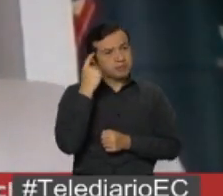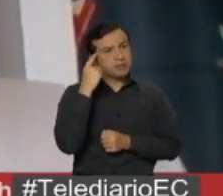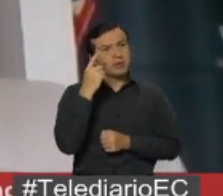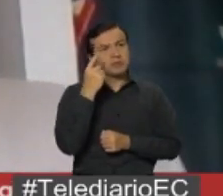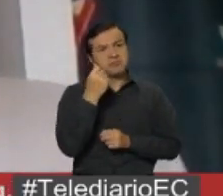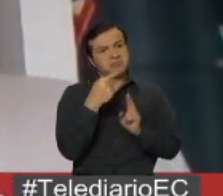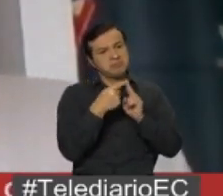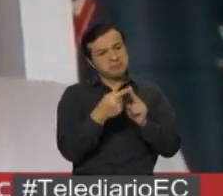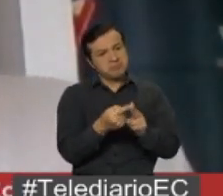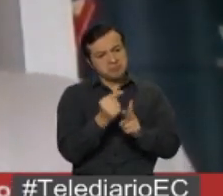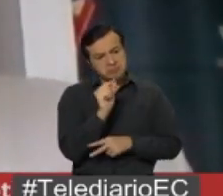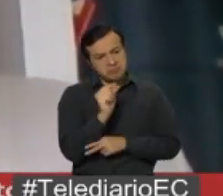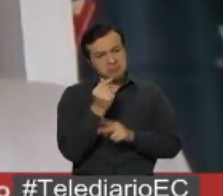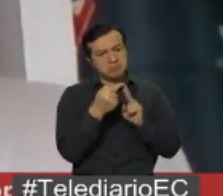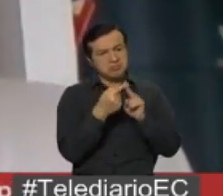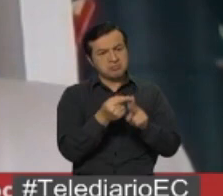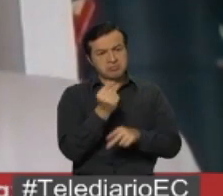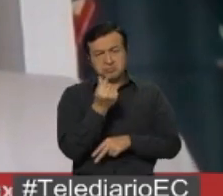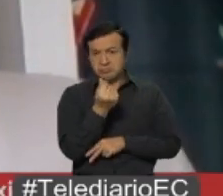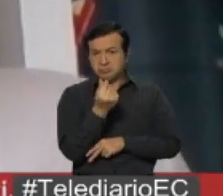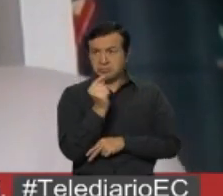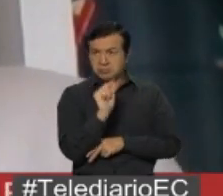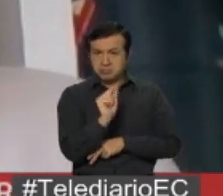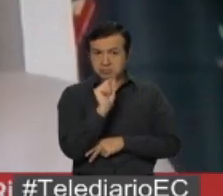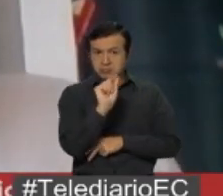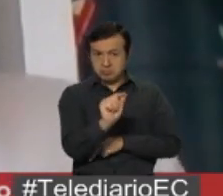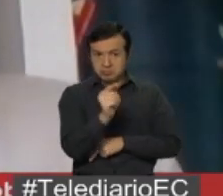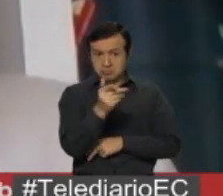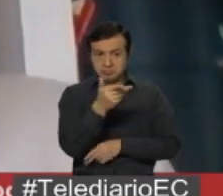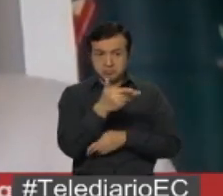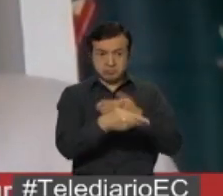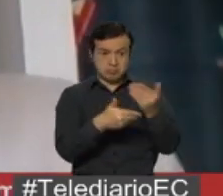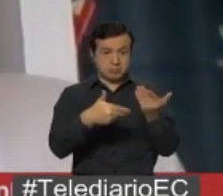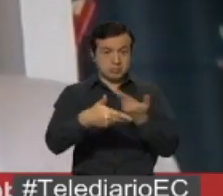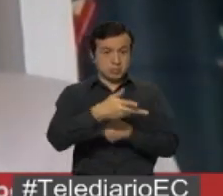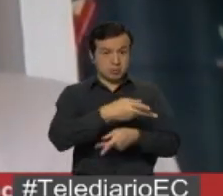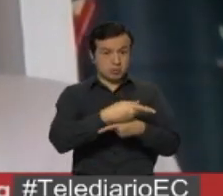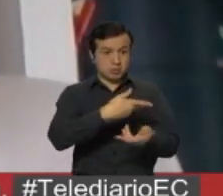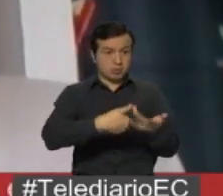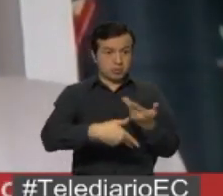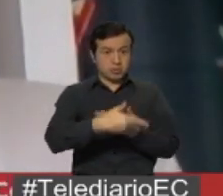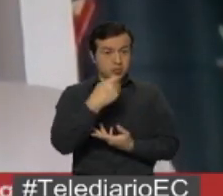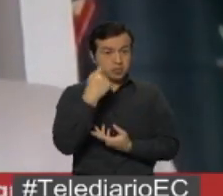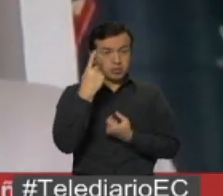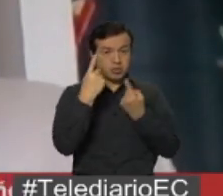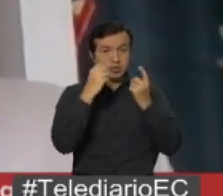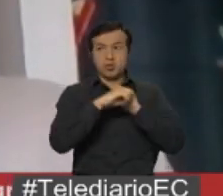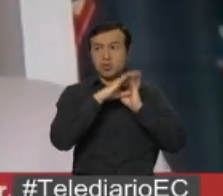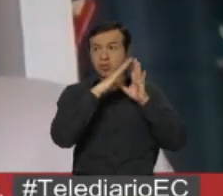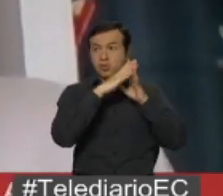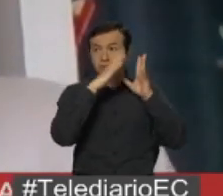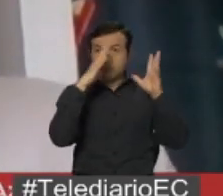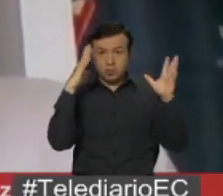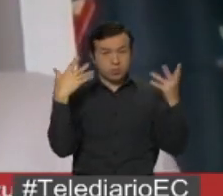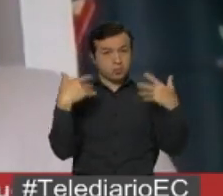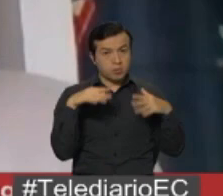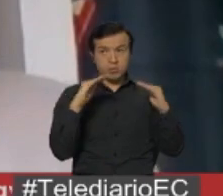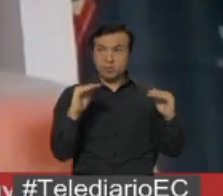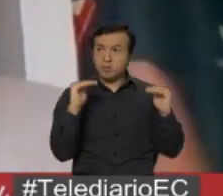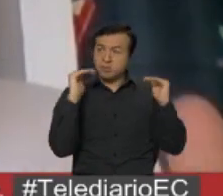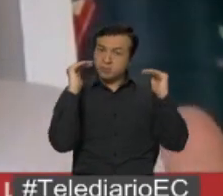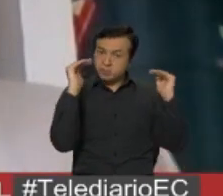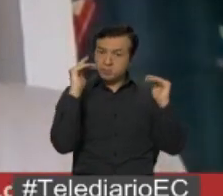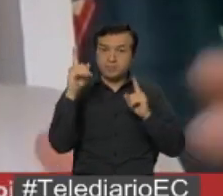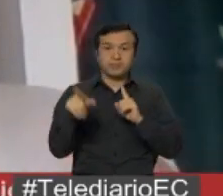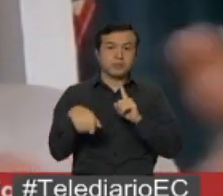microcrédito como un generador natural de procesos productivos se da cuenta del potencial de lo que esto significa